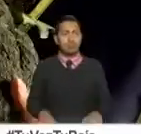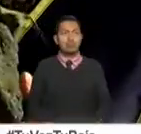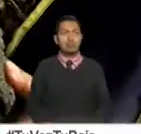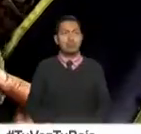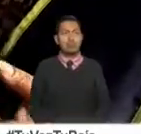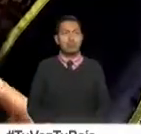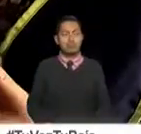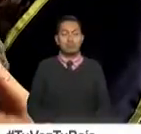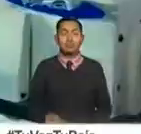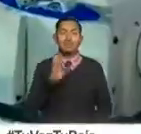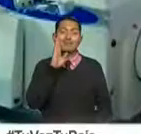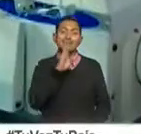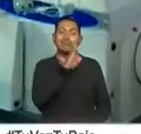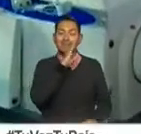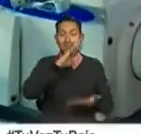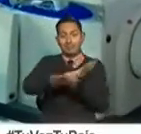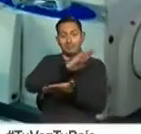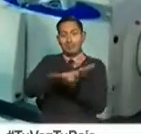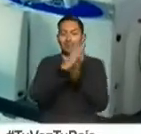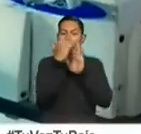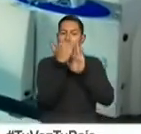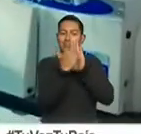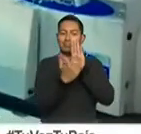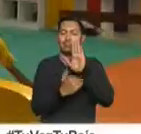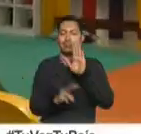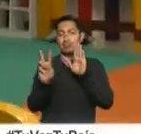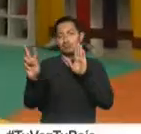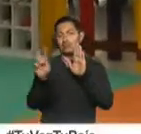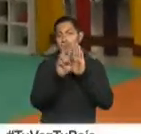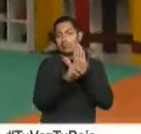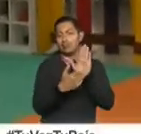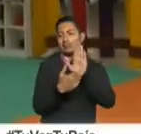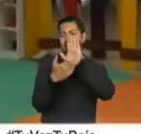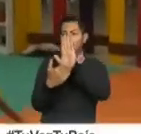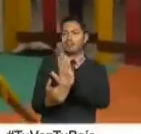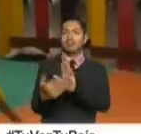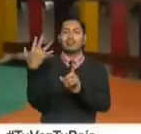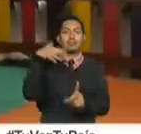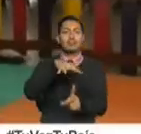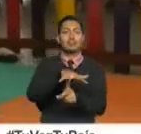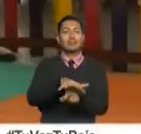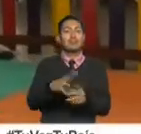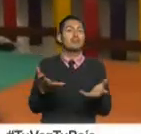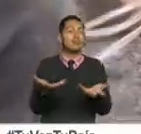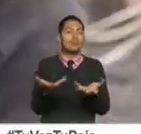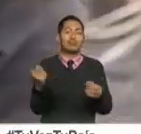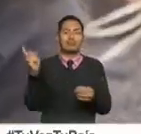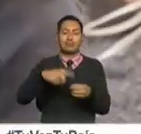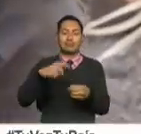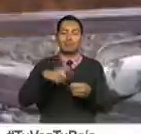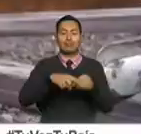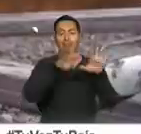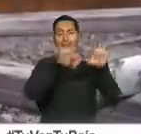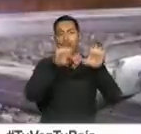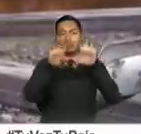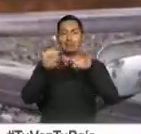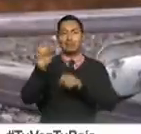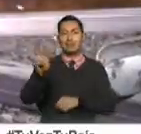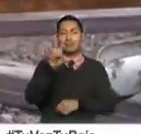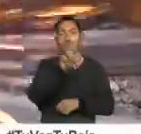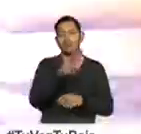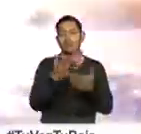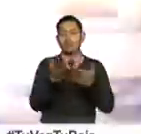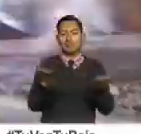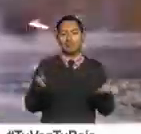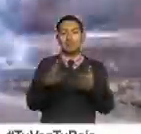catálogo de bares escolares es parte de los 22 catálogos dinámicos inclusivos que registran 922 productos y